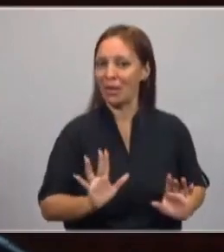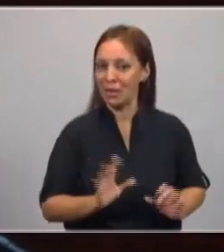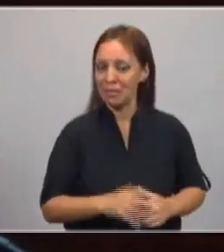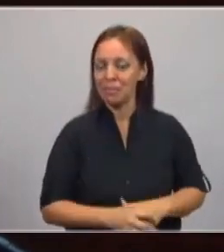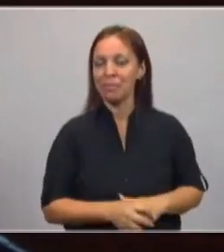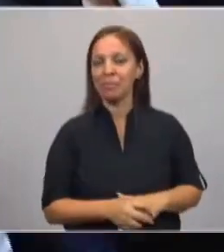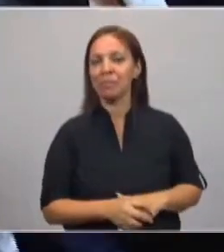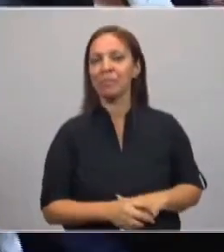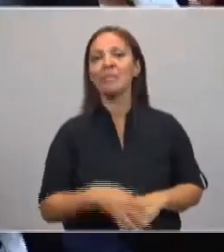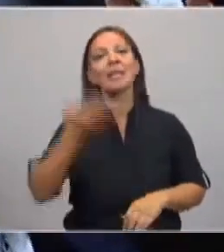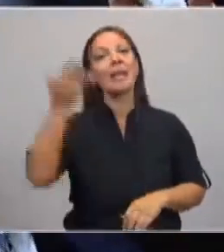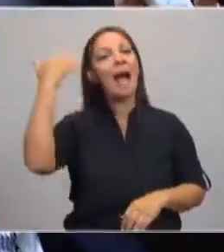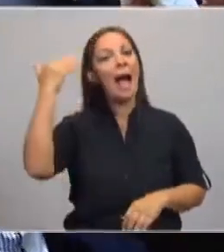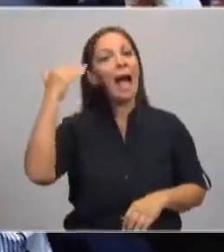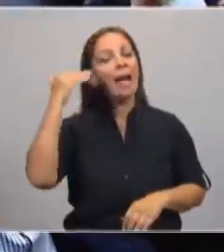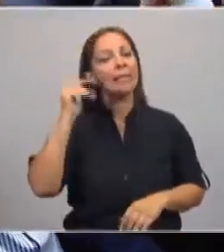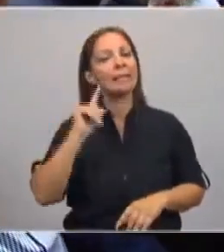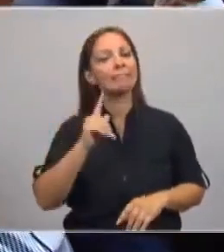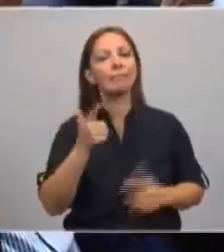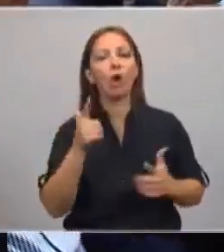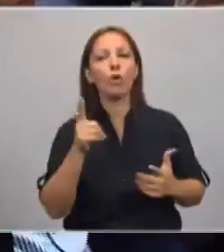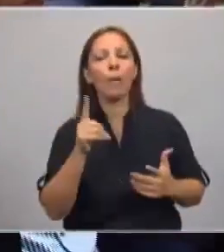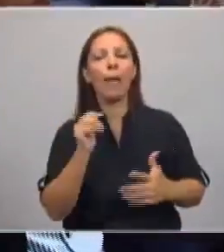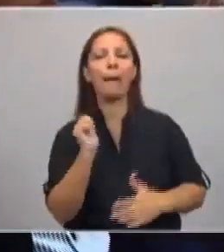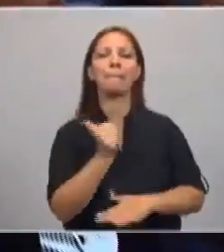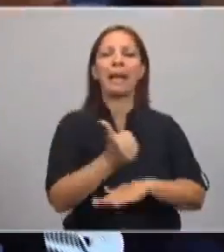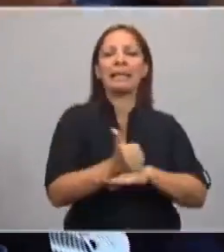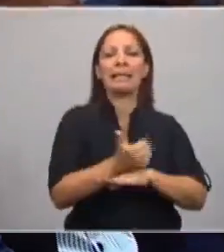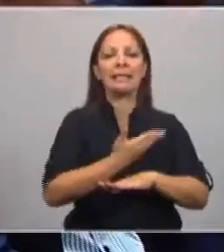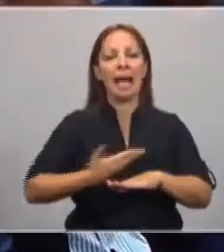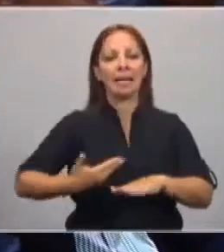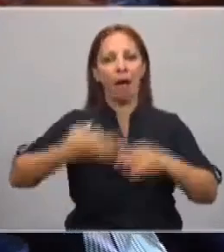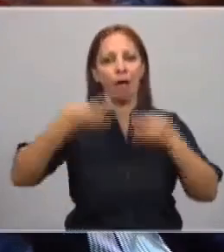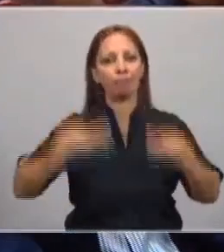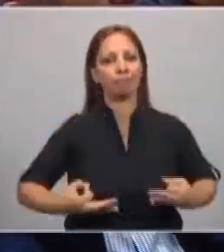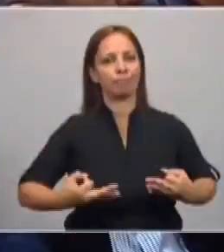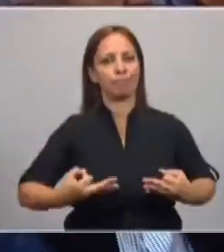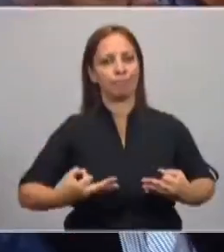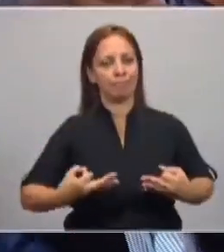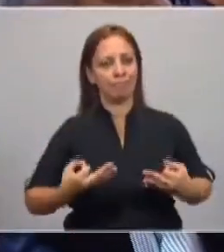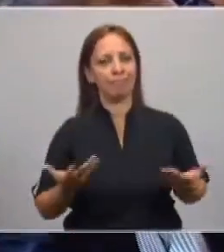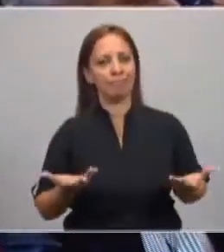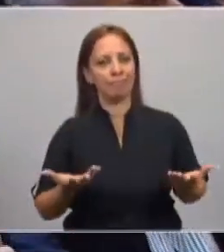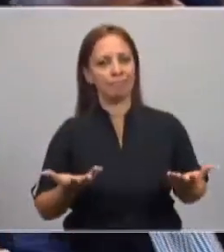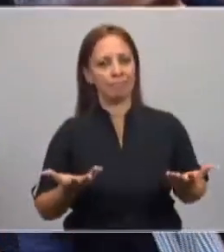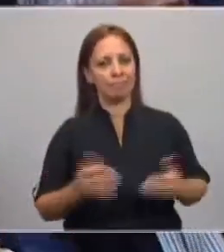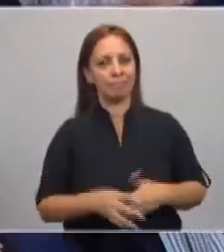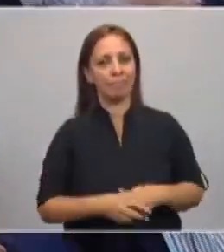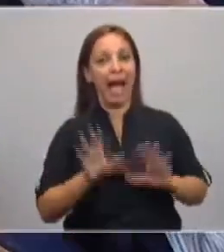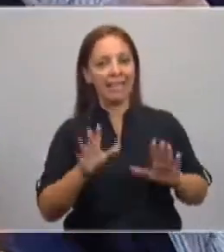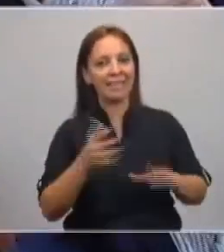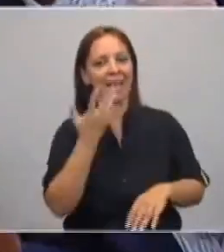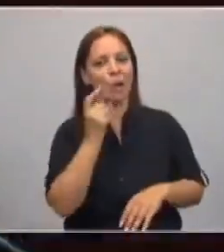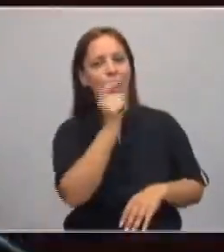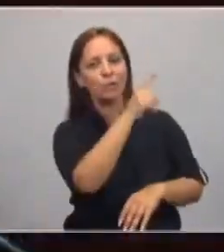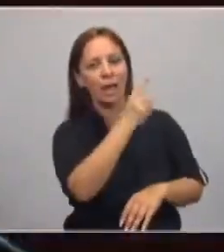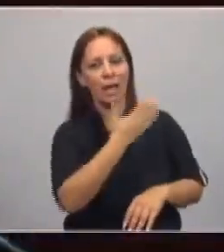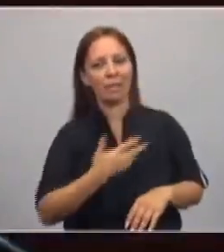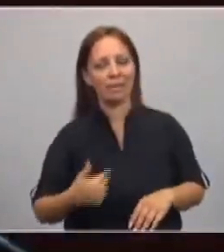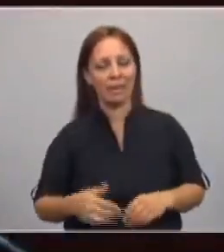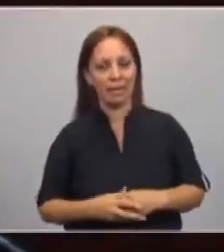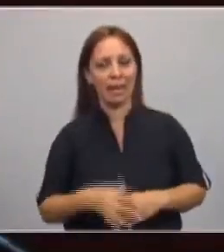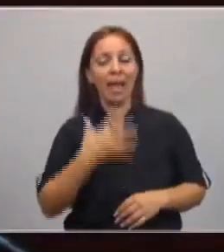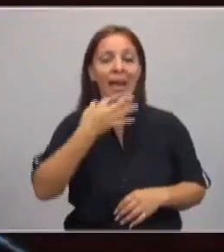existía muy poca presencia entonces y regulación del Estado, como le gusta al presidente. Era ese un país para